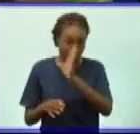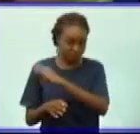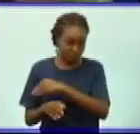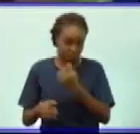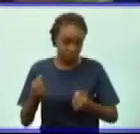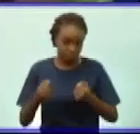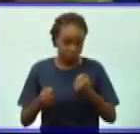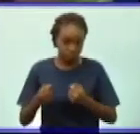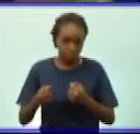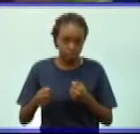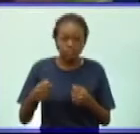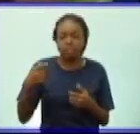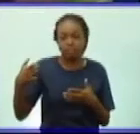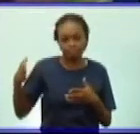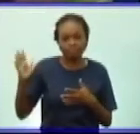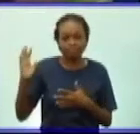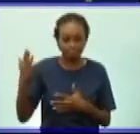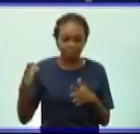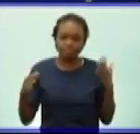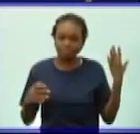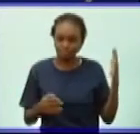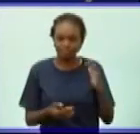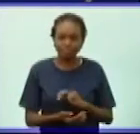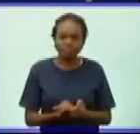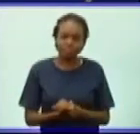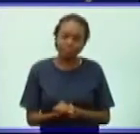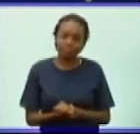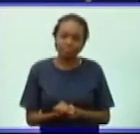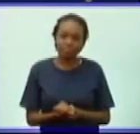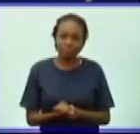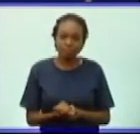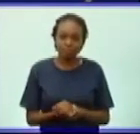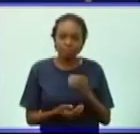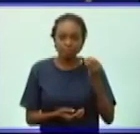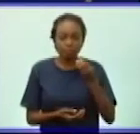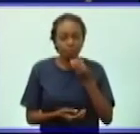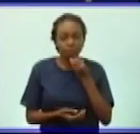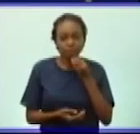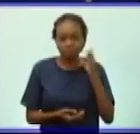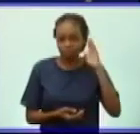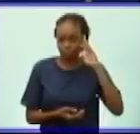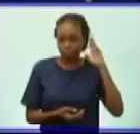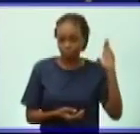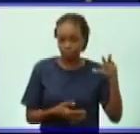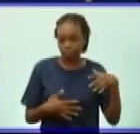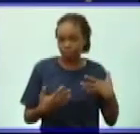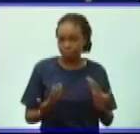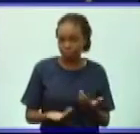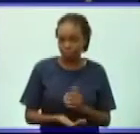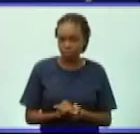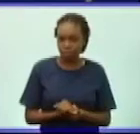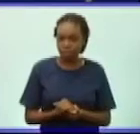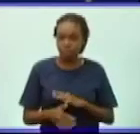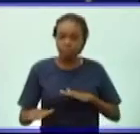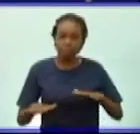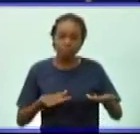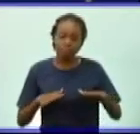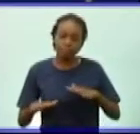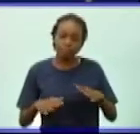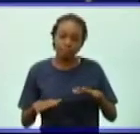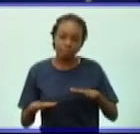alejan del auto. Por lo que podemos recordar que el movimiento tiene un